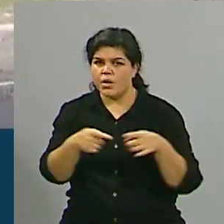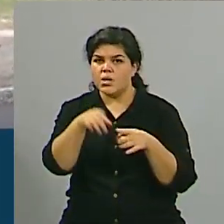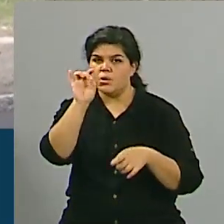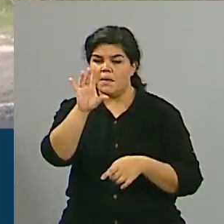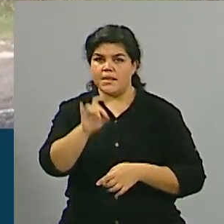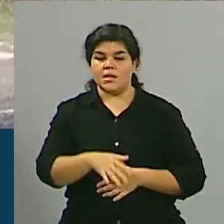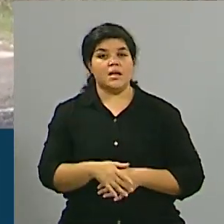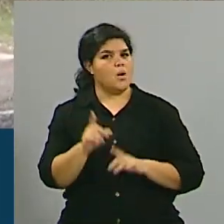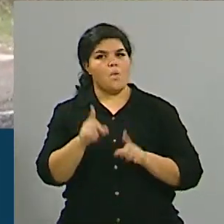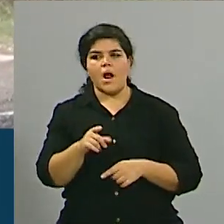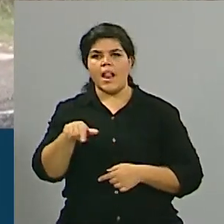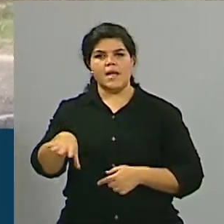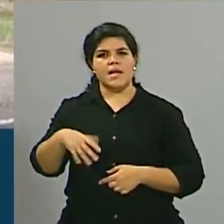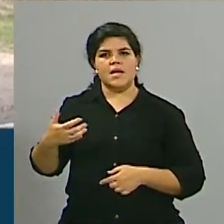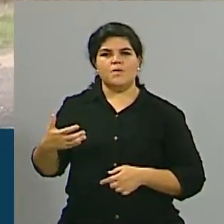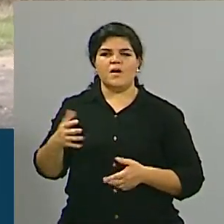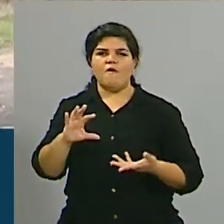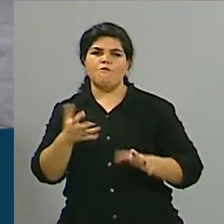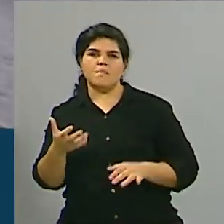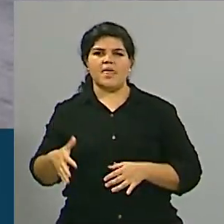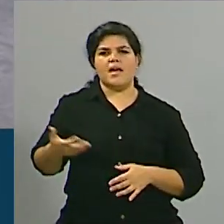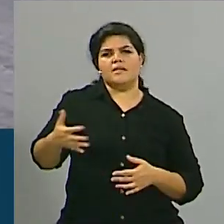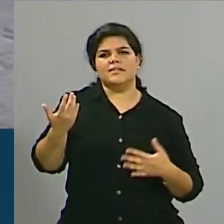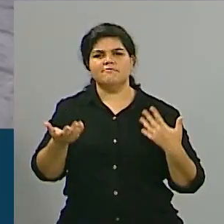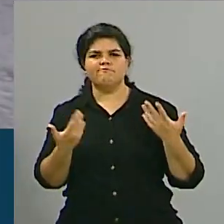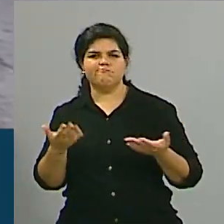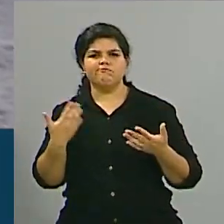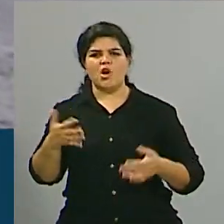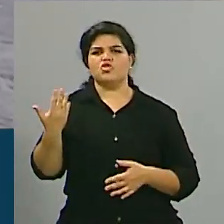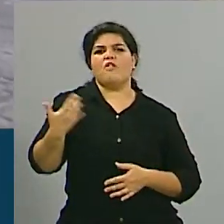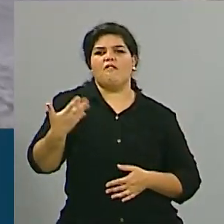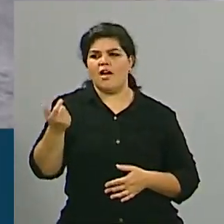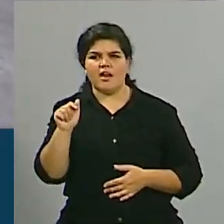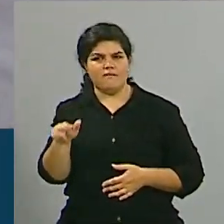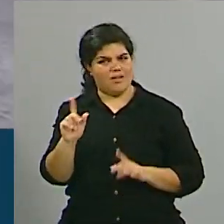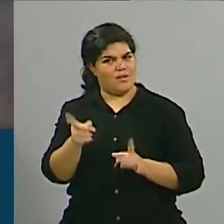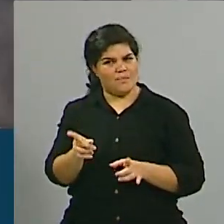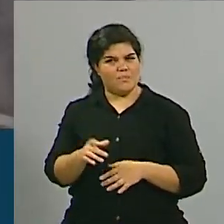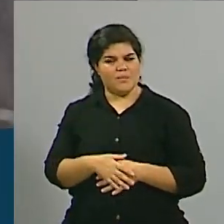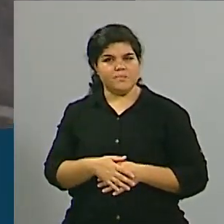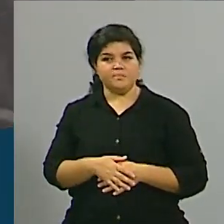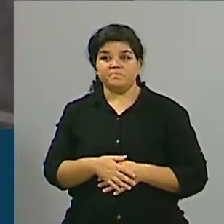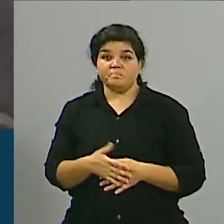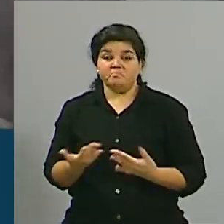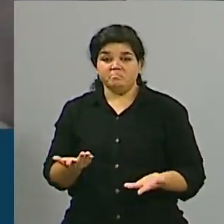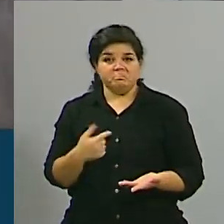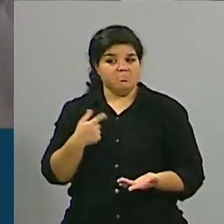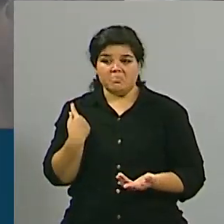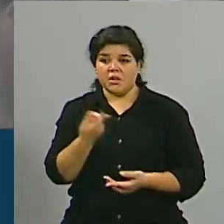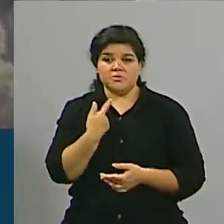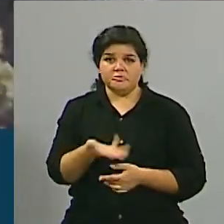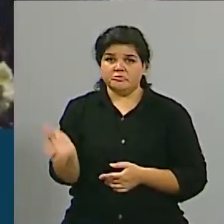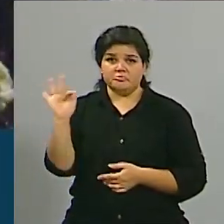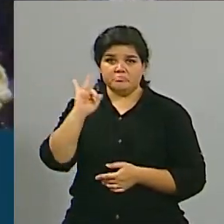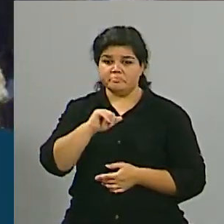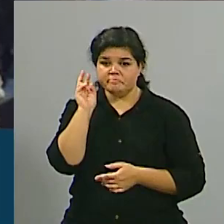y ha llevado a perder el contacto con la gente, y es lo que nos reclama hoy en día la gente. Sinceramente, caminamos todos los días y